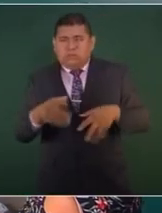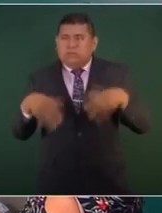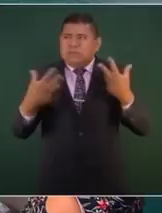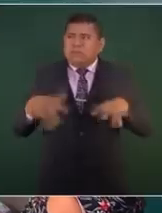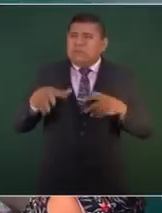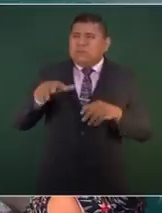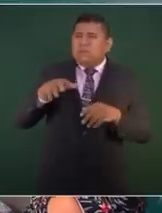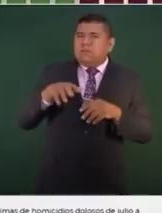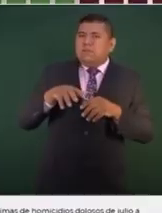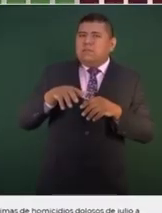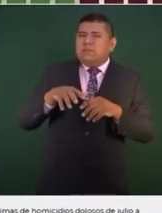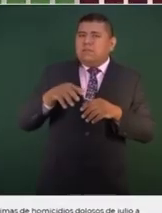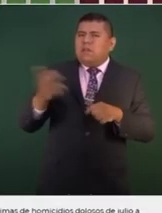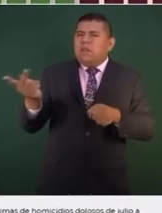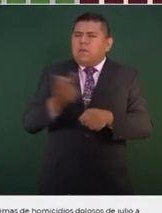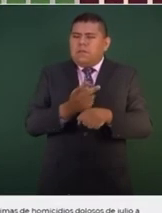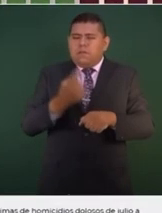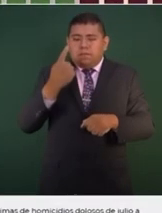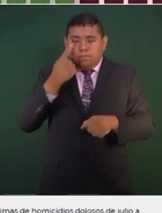el 18